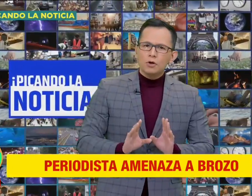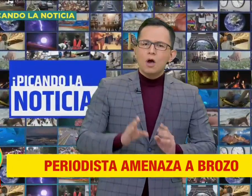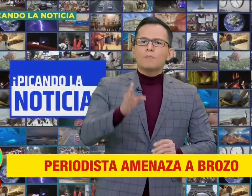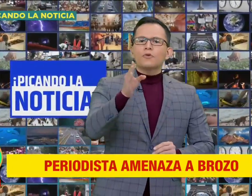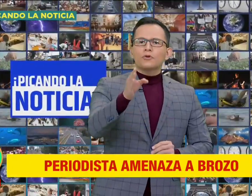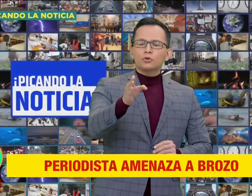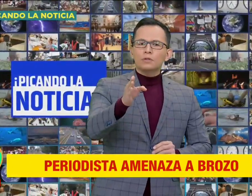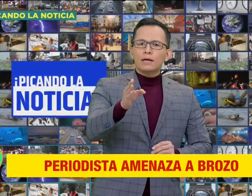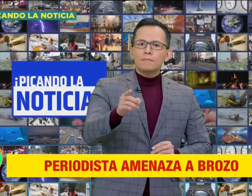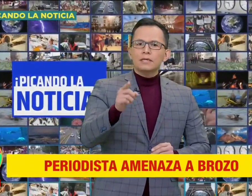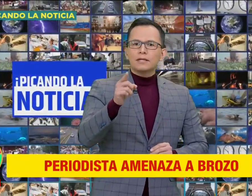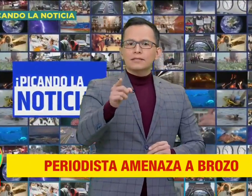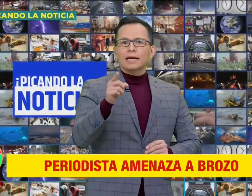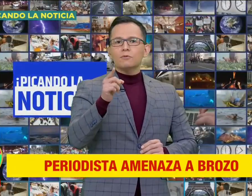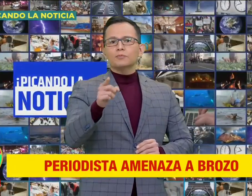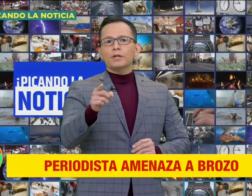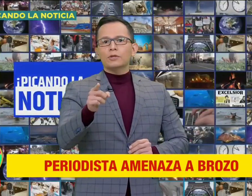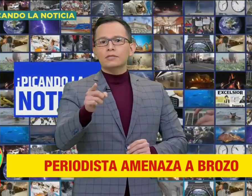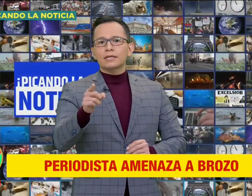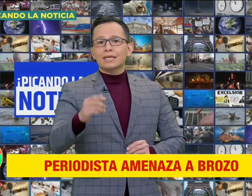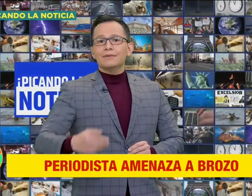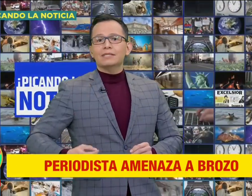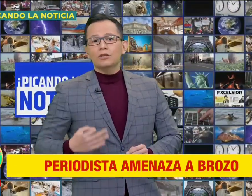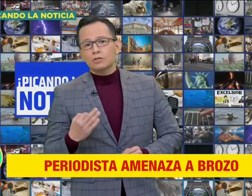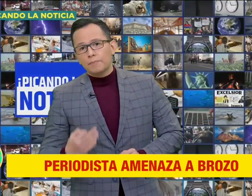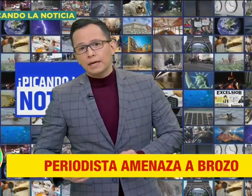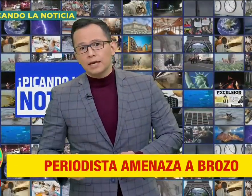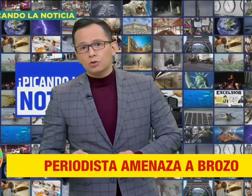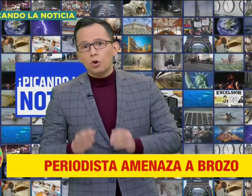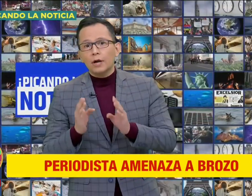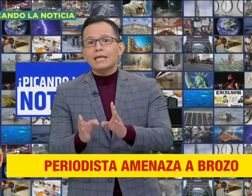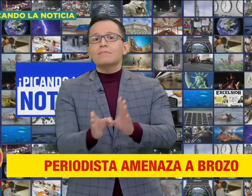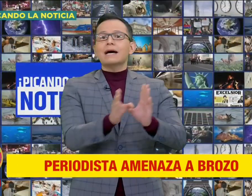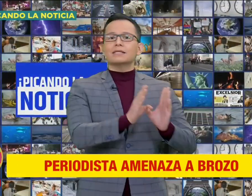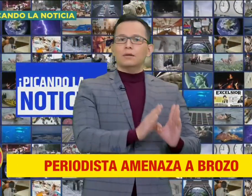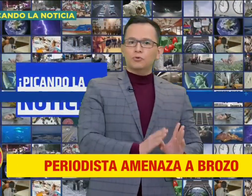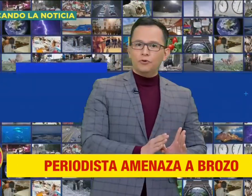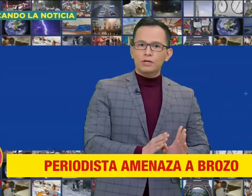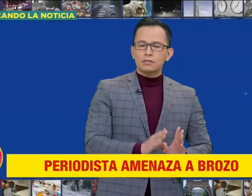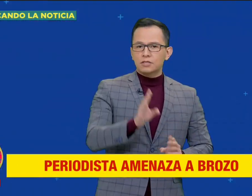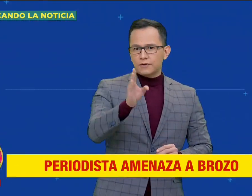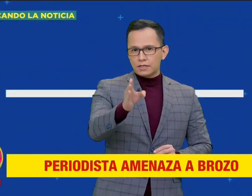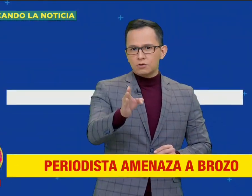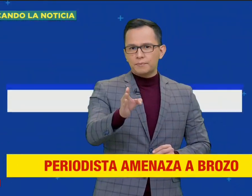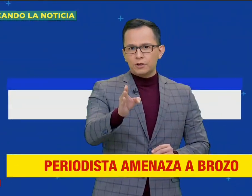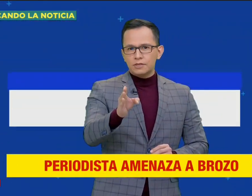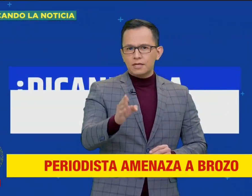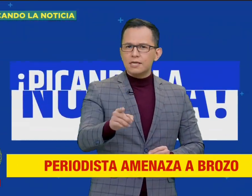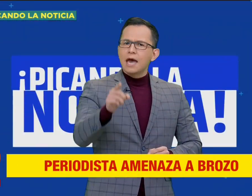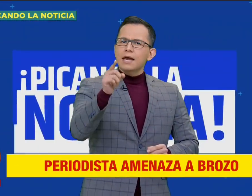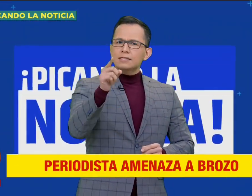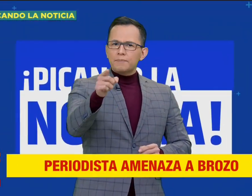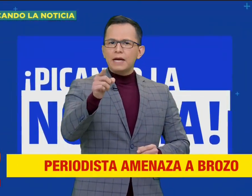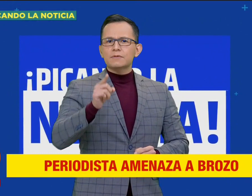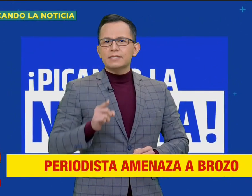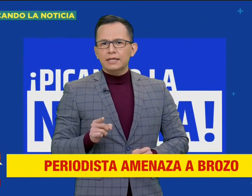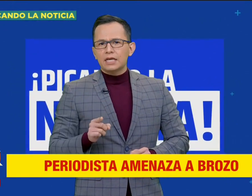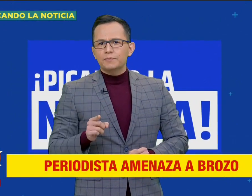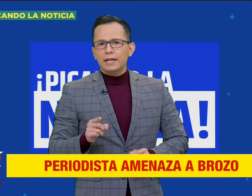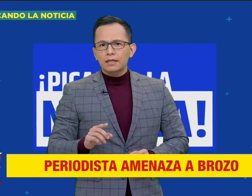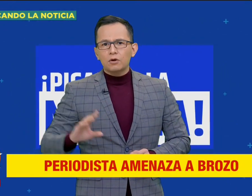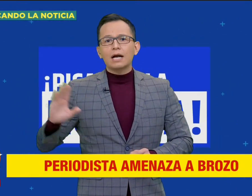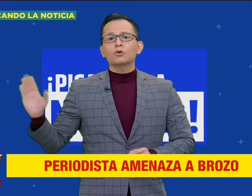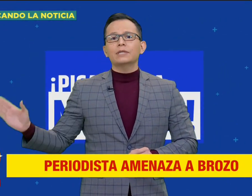a modo. Por fortuna, mientras tengamos periodistas que vestidos de payaso logren más que bufones disfrazados de periodistas, este país va a